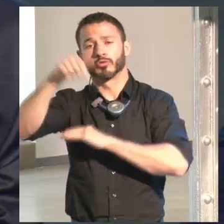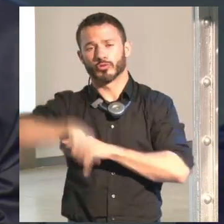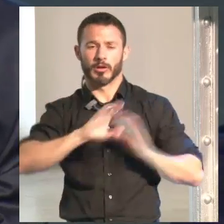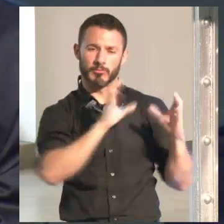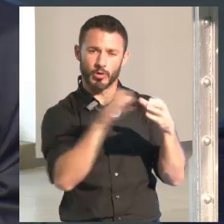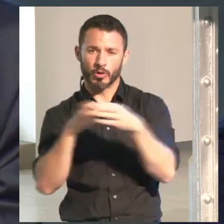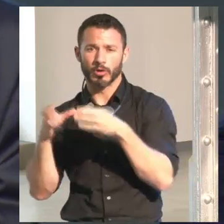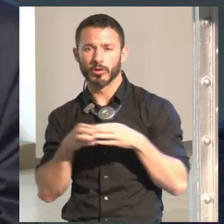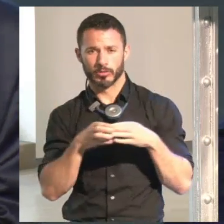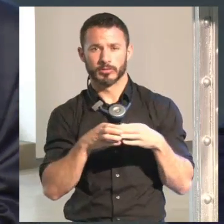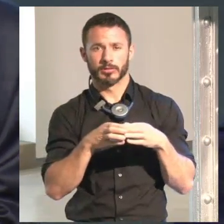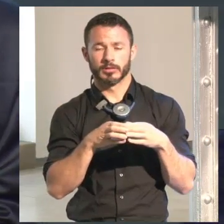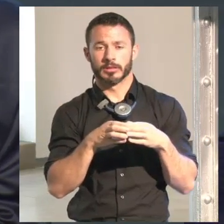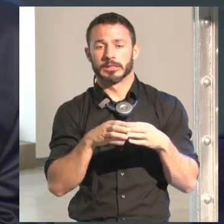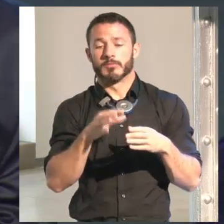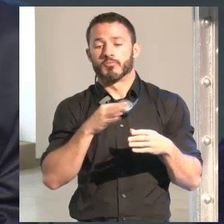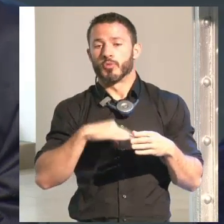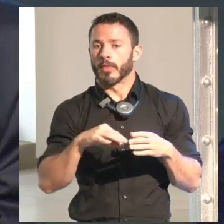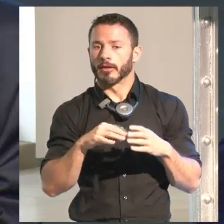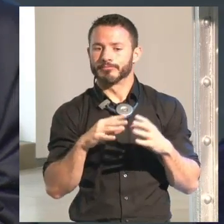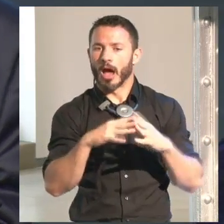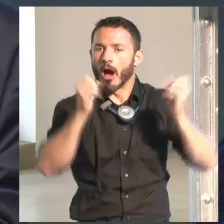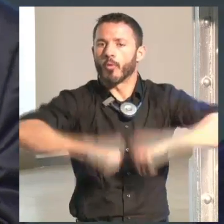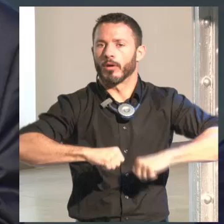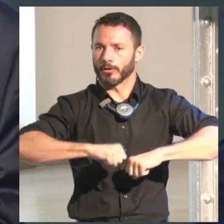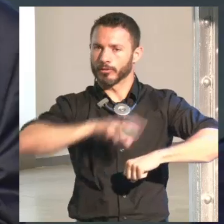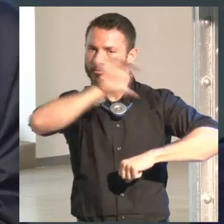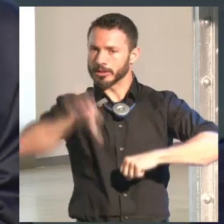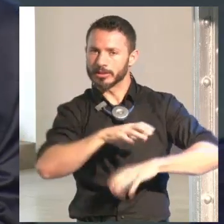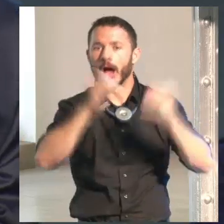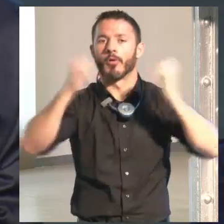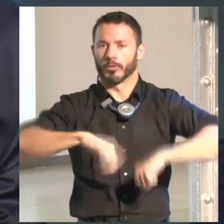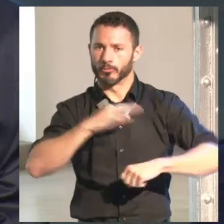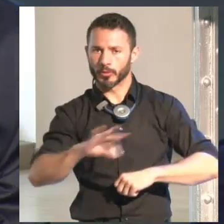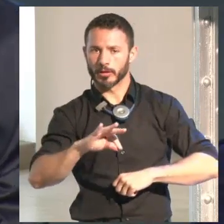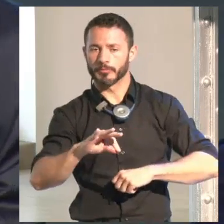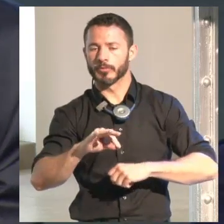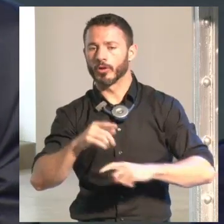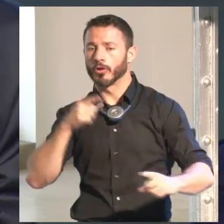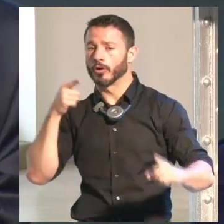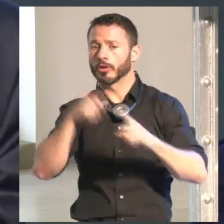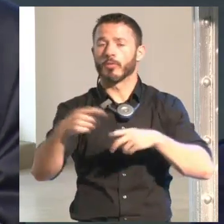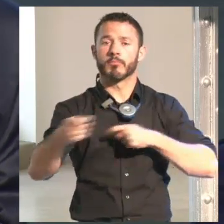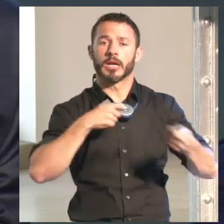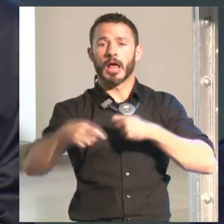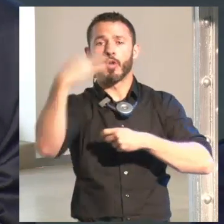bloques desde los cuales se pueden hacer acuerdos supranacionales. Tenemos la posibilidad de avanzar hacia un mercado único digital, que es un tema que se está discutiendo en